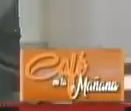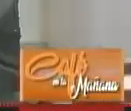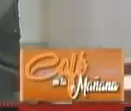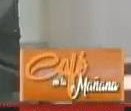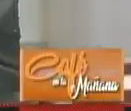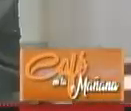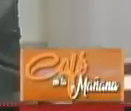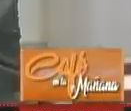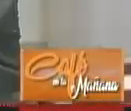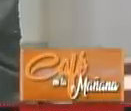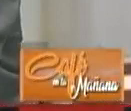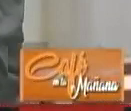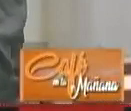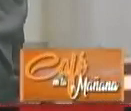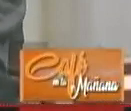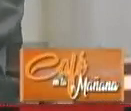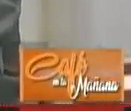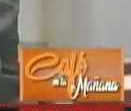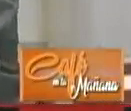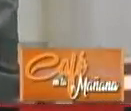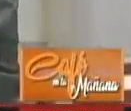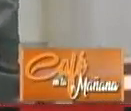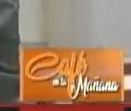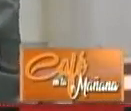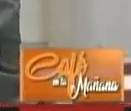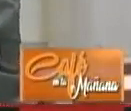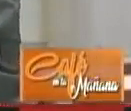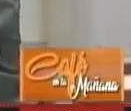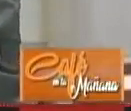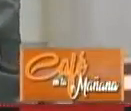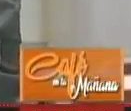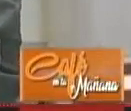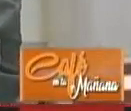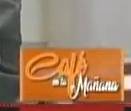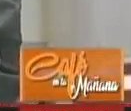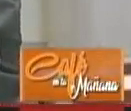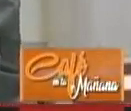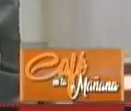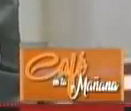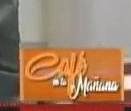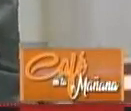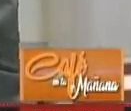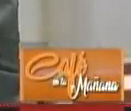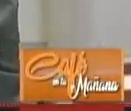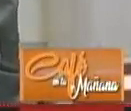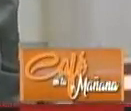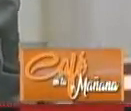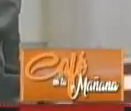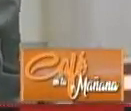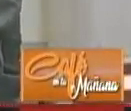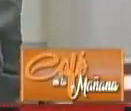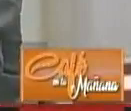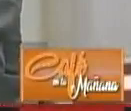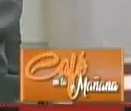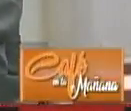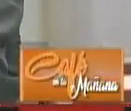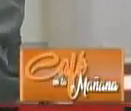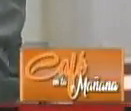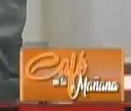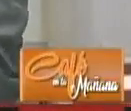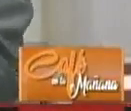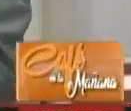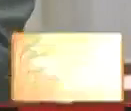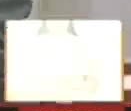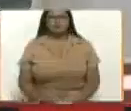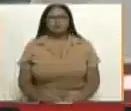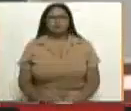y precisamente la relación con Irán es consecuencia de que Irán es un actor regional y un